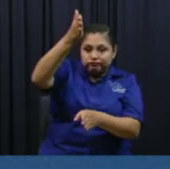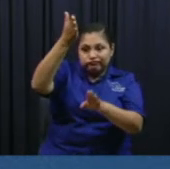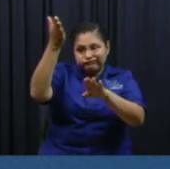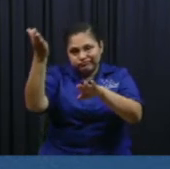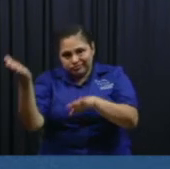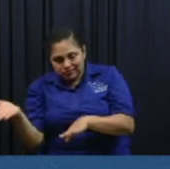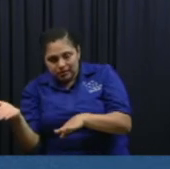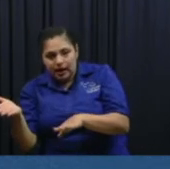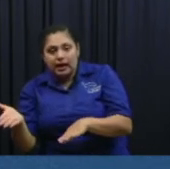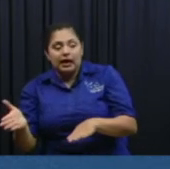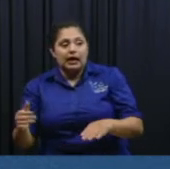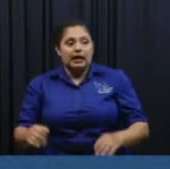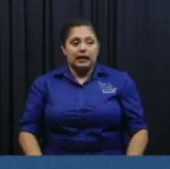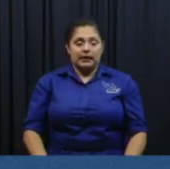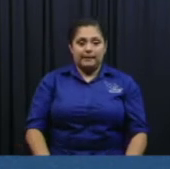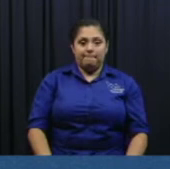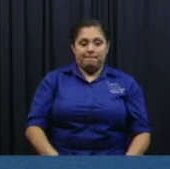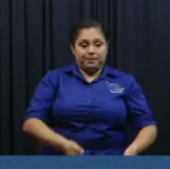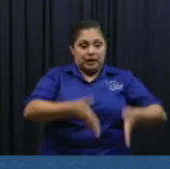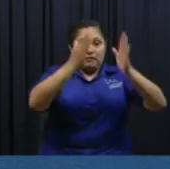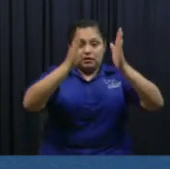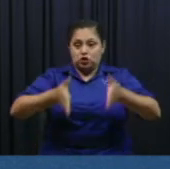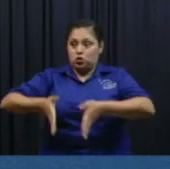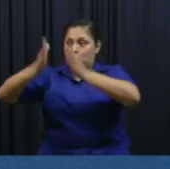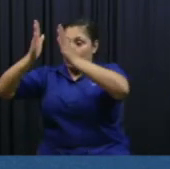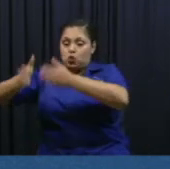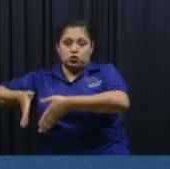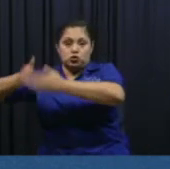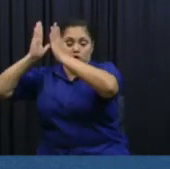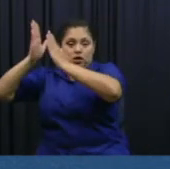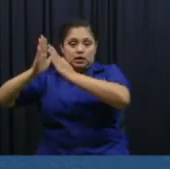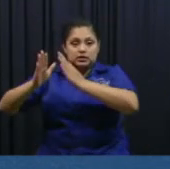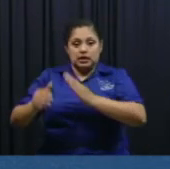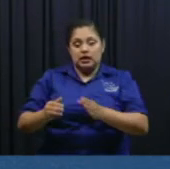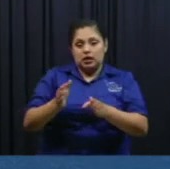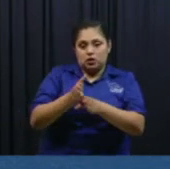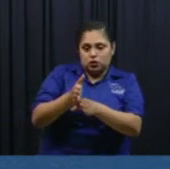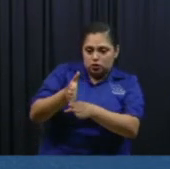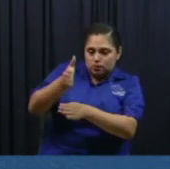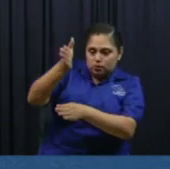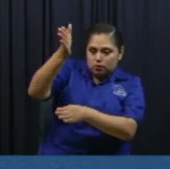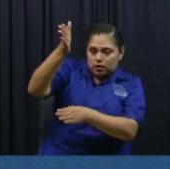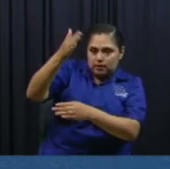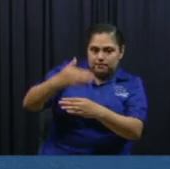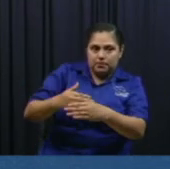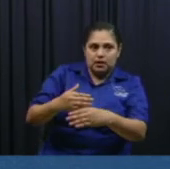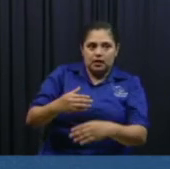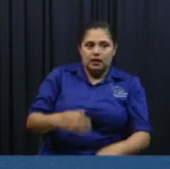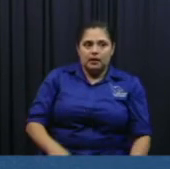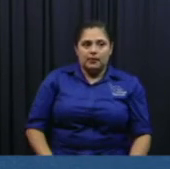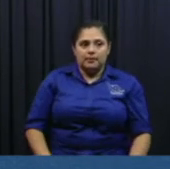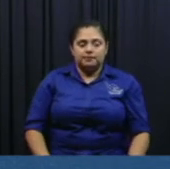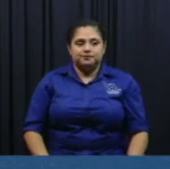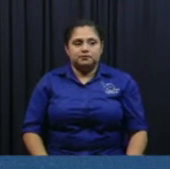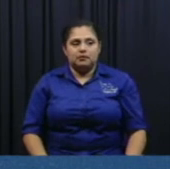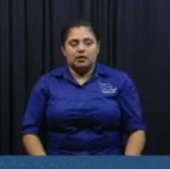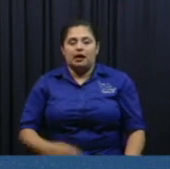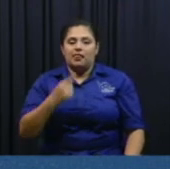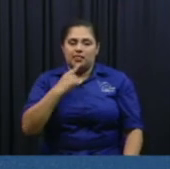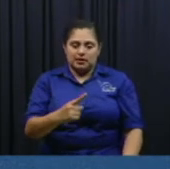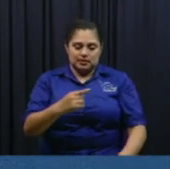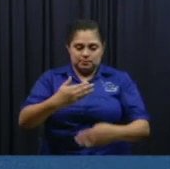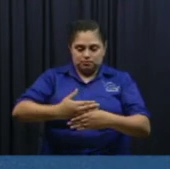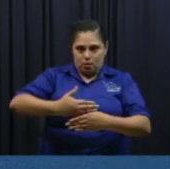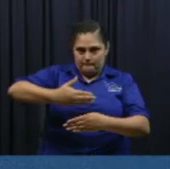y alzó Torres sobre él y levantó otro muro por fuera es decir puso muro y ante